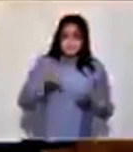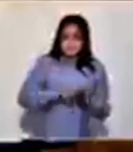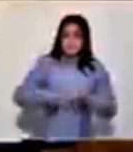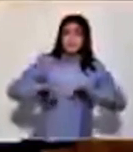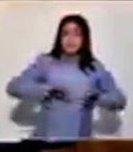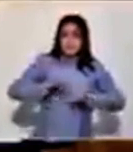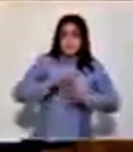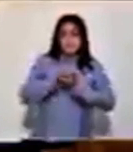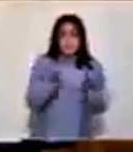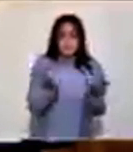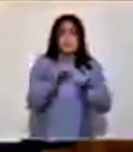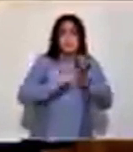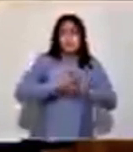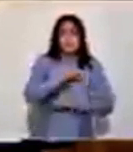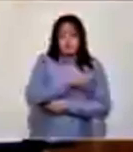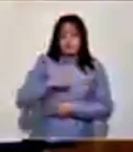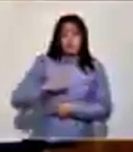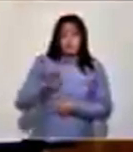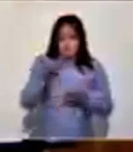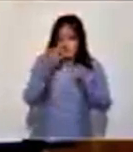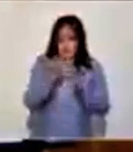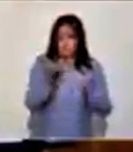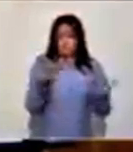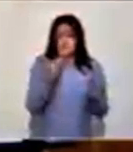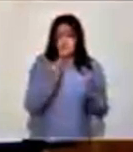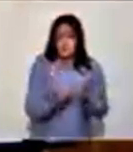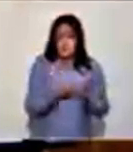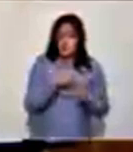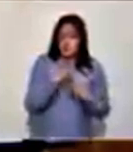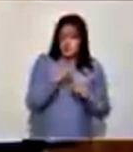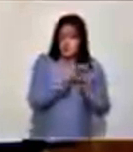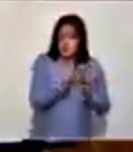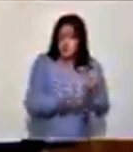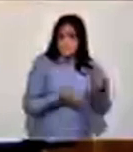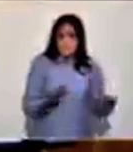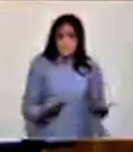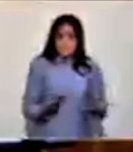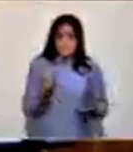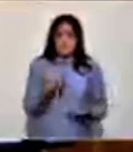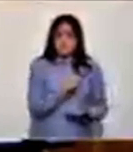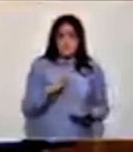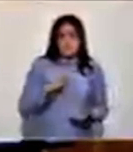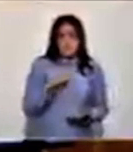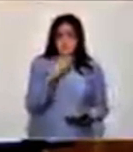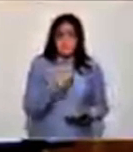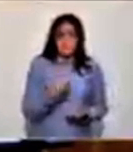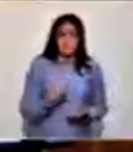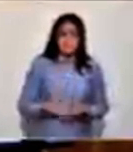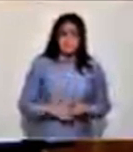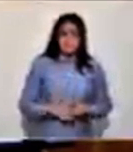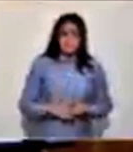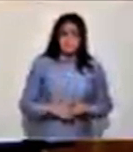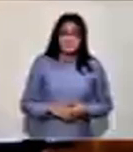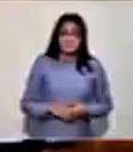públicos de todos un comportamiento ejemplar. Eso desde luego que se debe ser así.